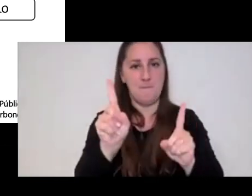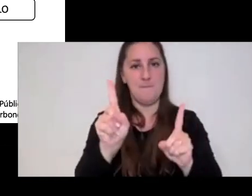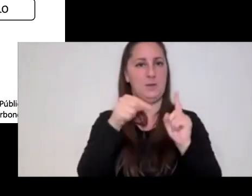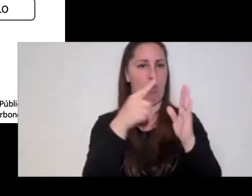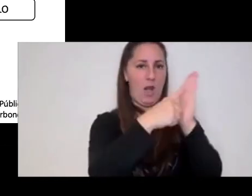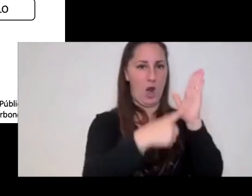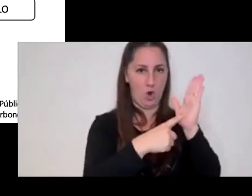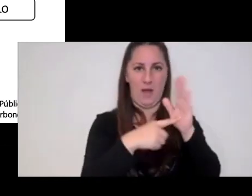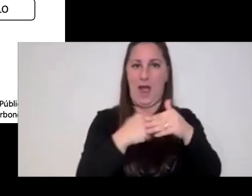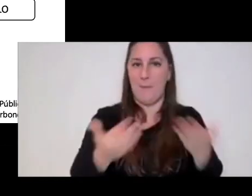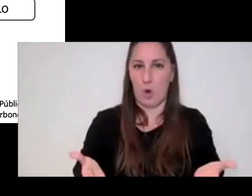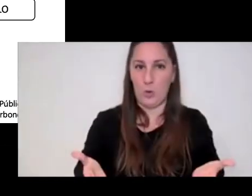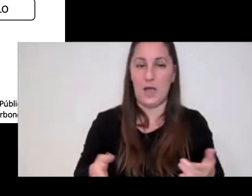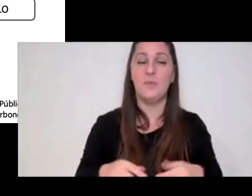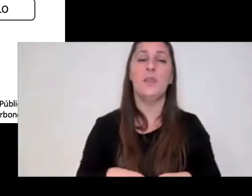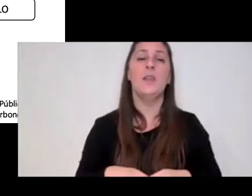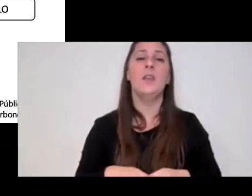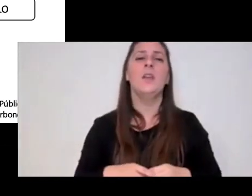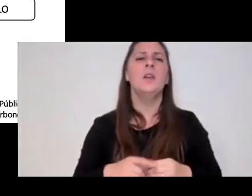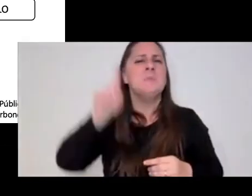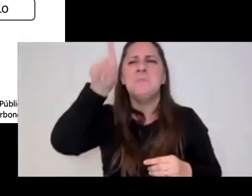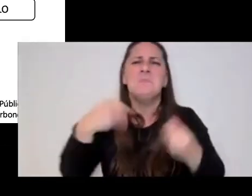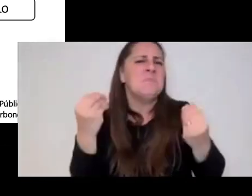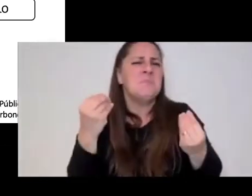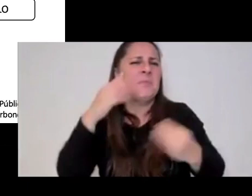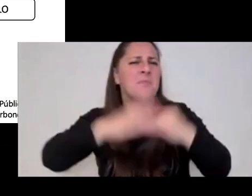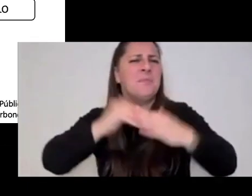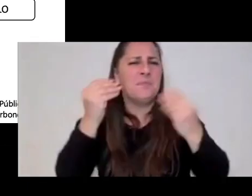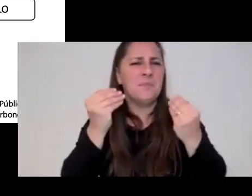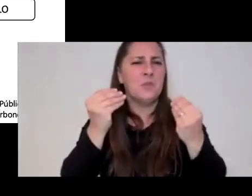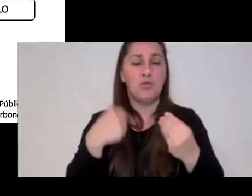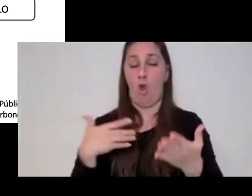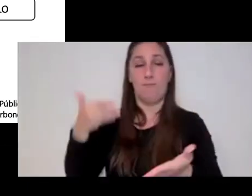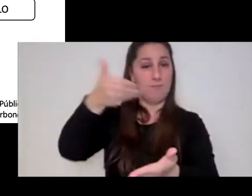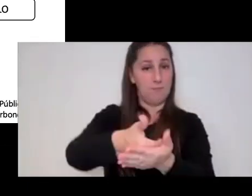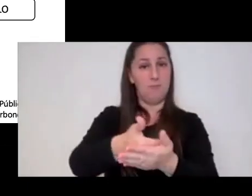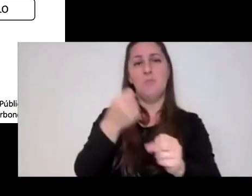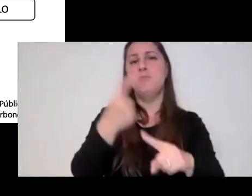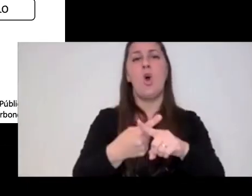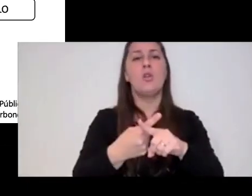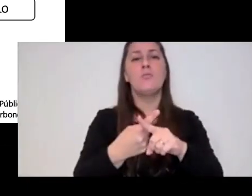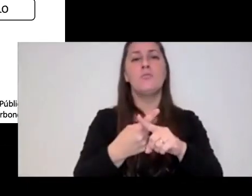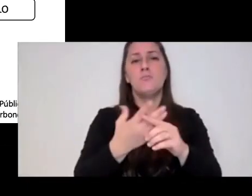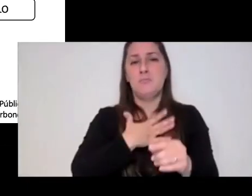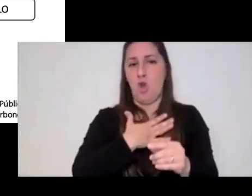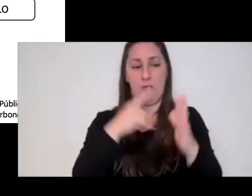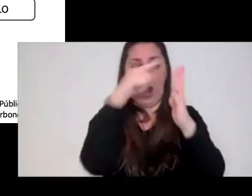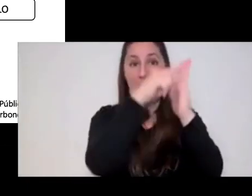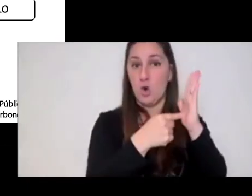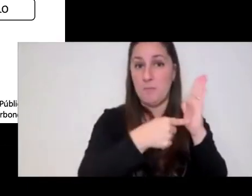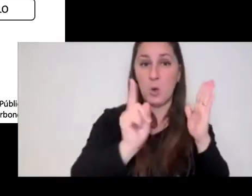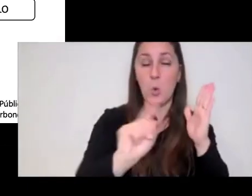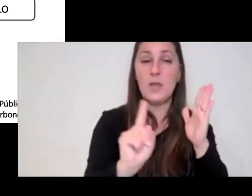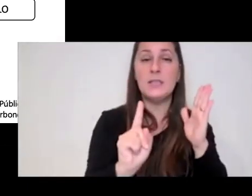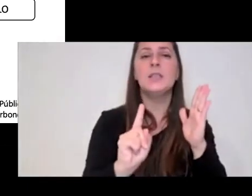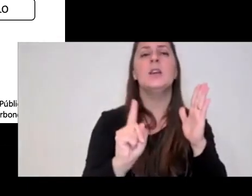vehículo no es independiente del proyecto. Si yo invierto por un vehículo que no es el habilitado por la norma, pese a que